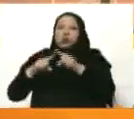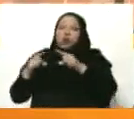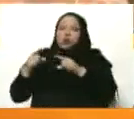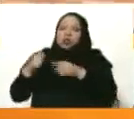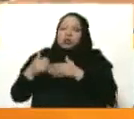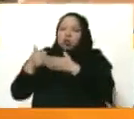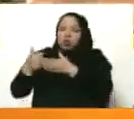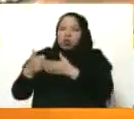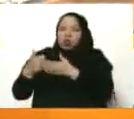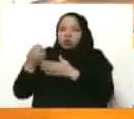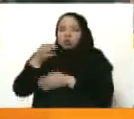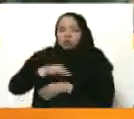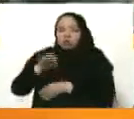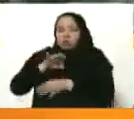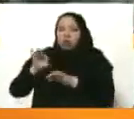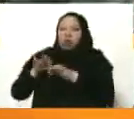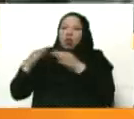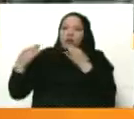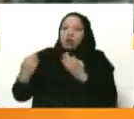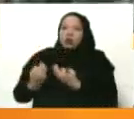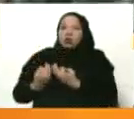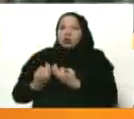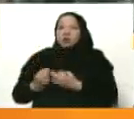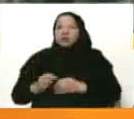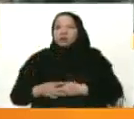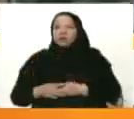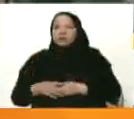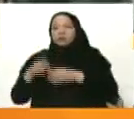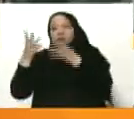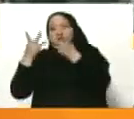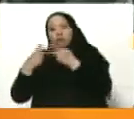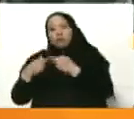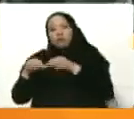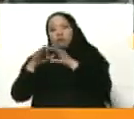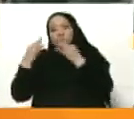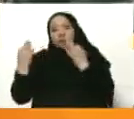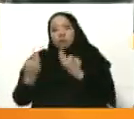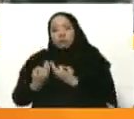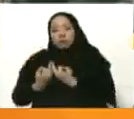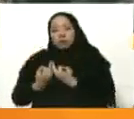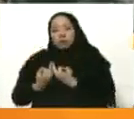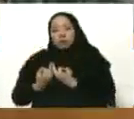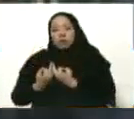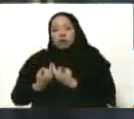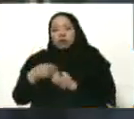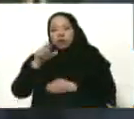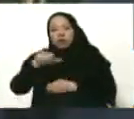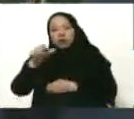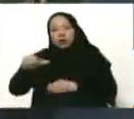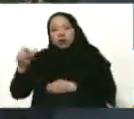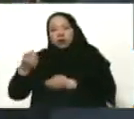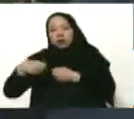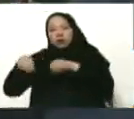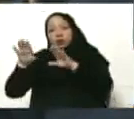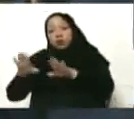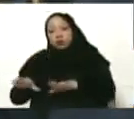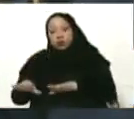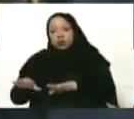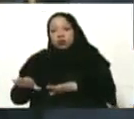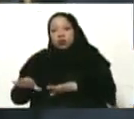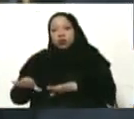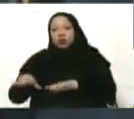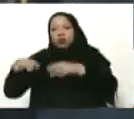que se van a activar a toda esta familia. Estamos hablando en cuánto tiempo estas 300 familias deberían abandonar sus viviendas, porque las